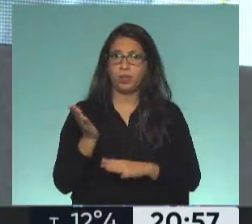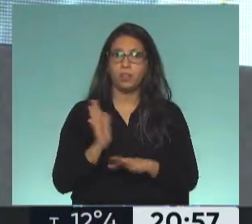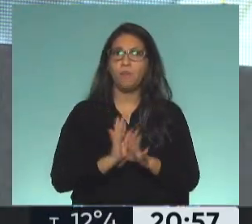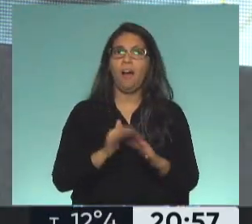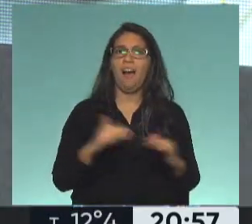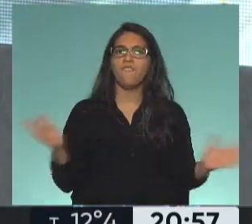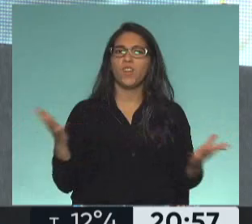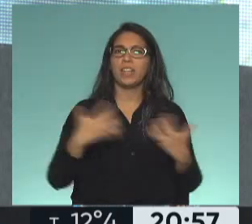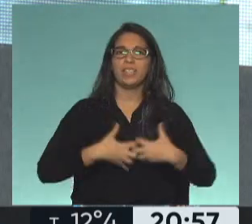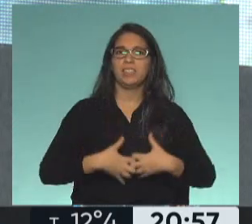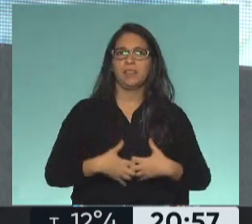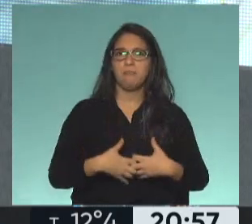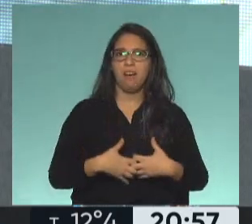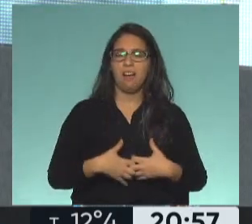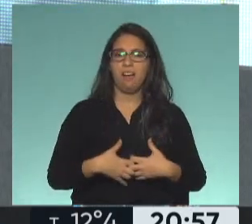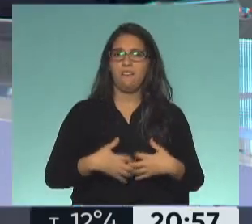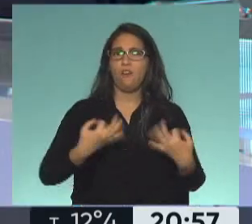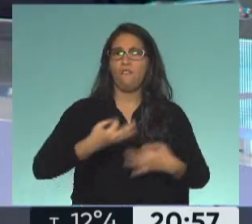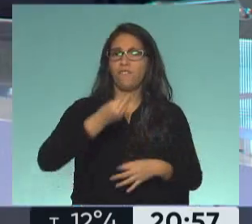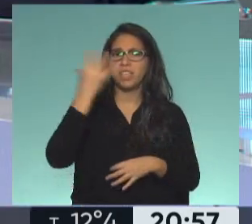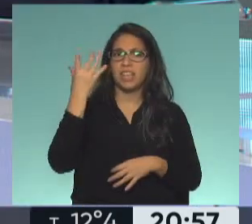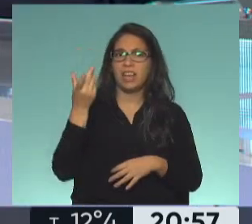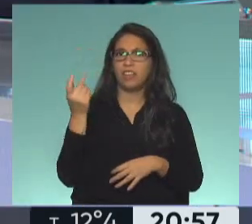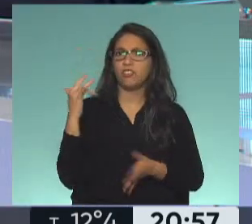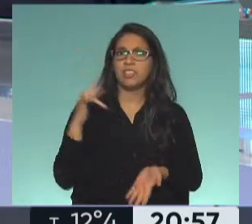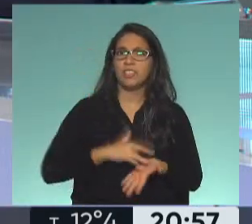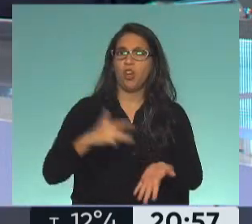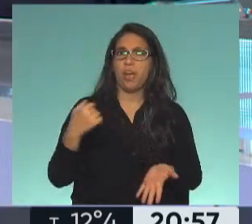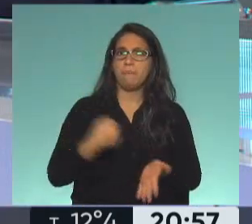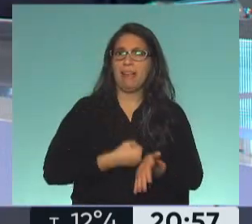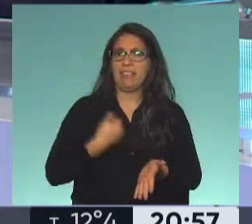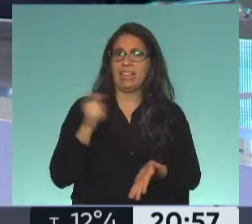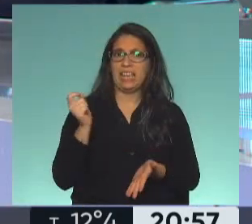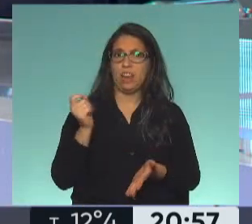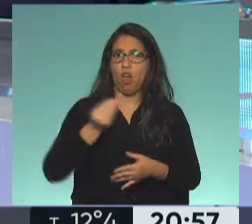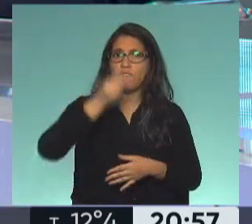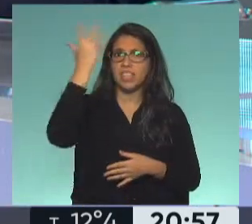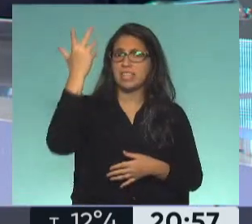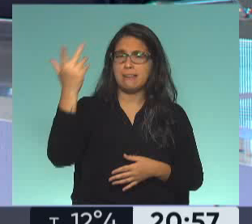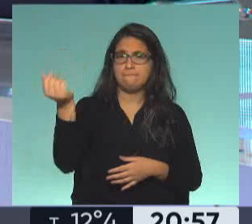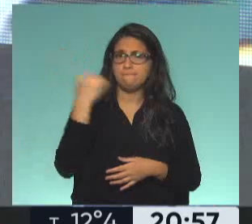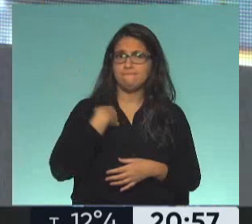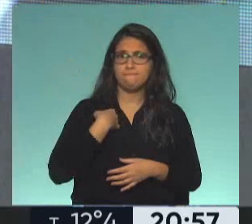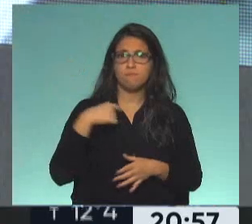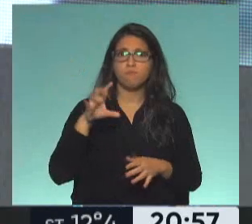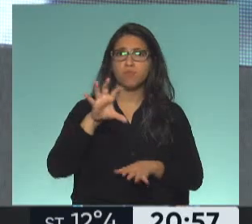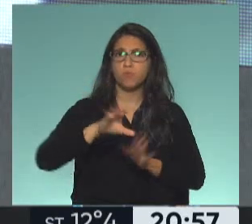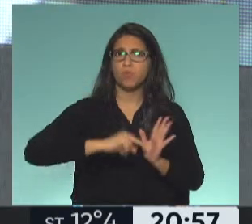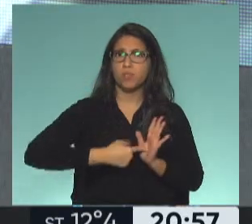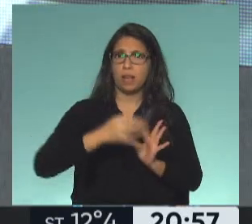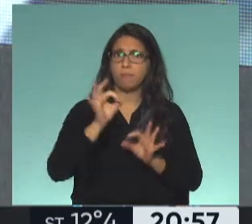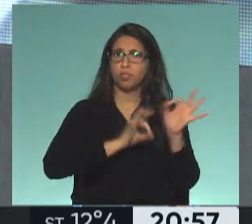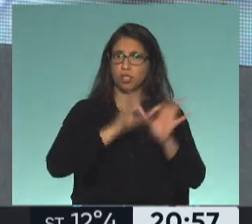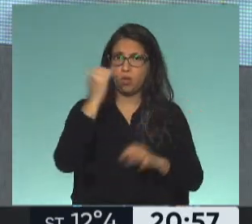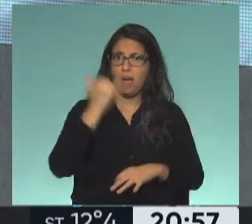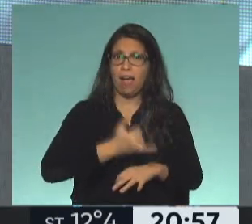fuera de un sistema. Entonces, formal, ¿quién los interpela? La formalidad no los interpela. Bueno, en la provincia de Buenos Aires hay un proyecto ahora